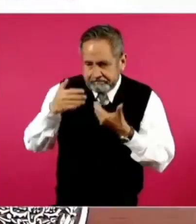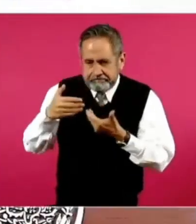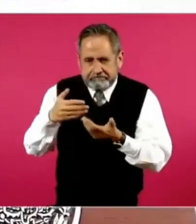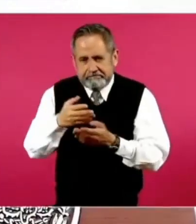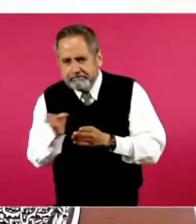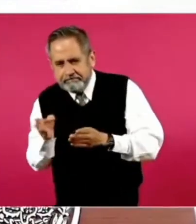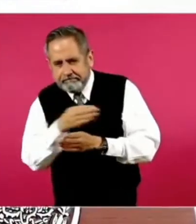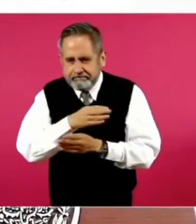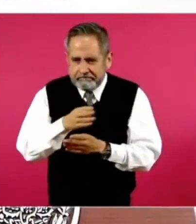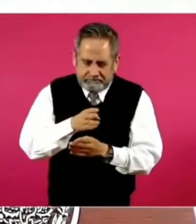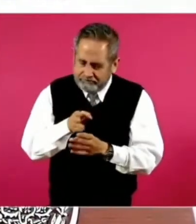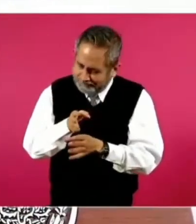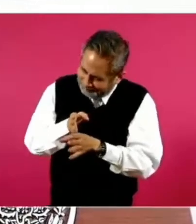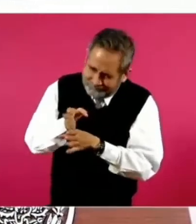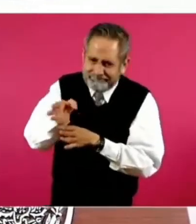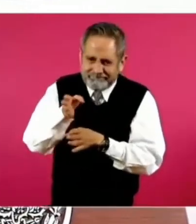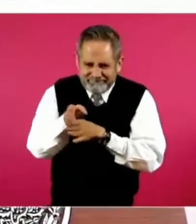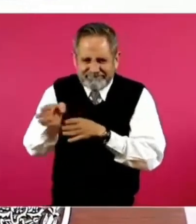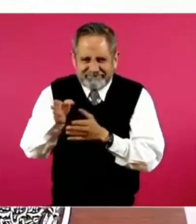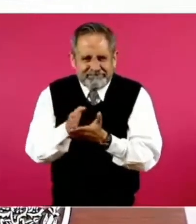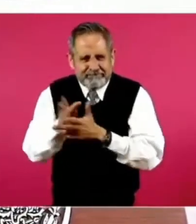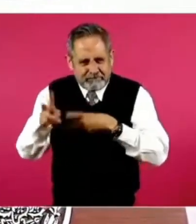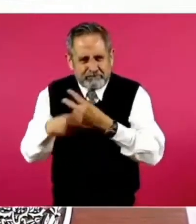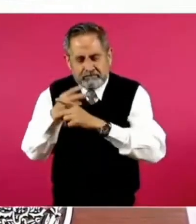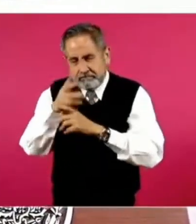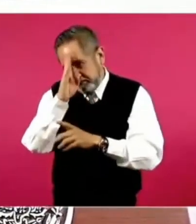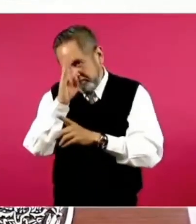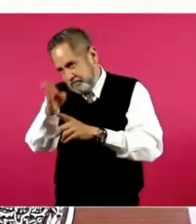desviaciones en la dirección